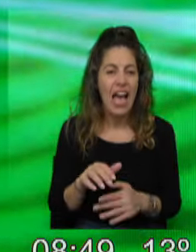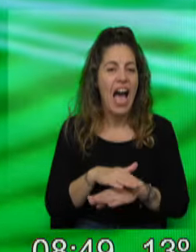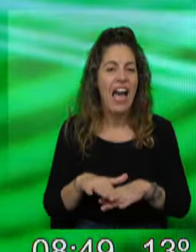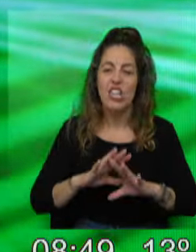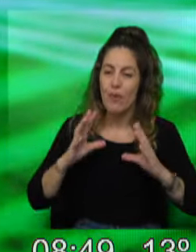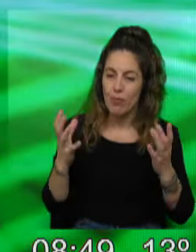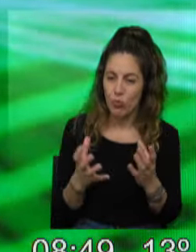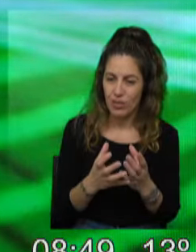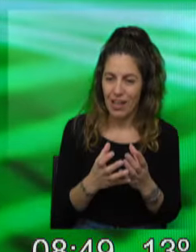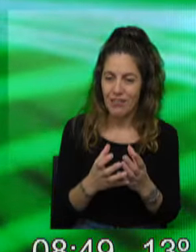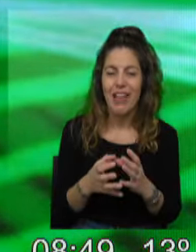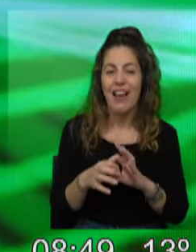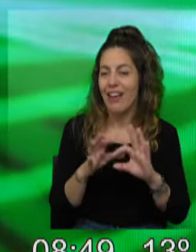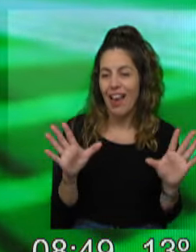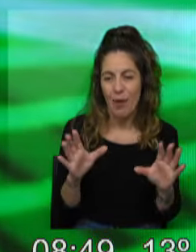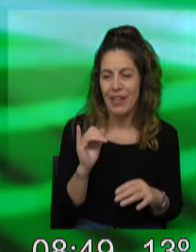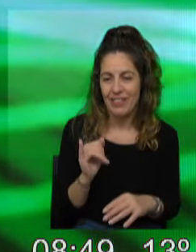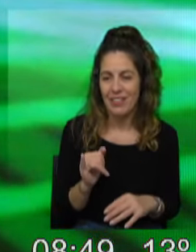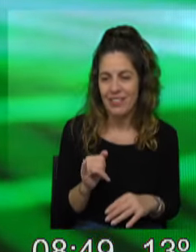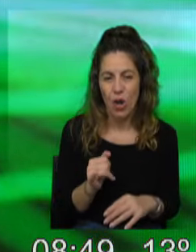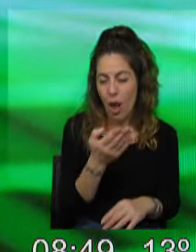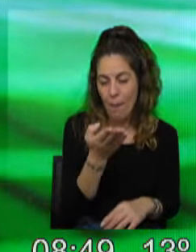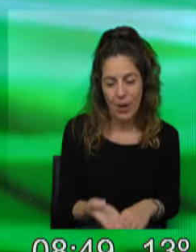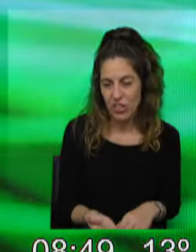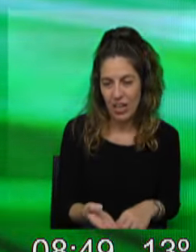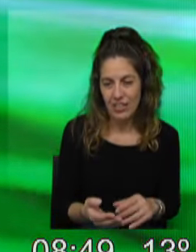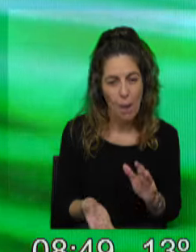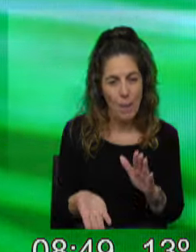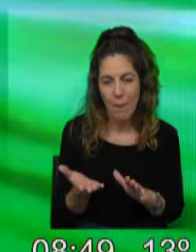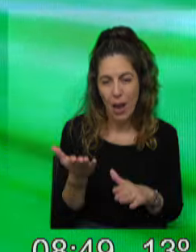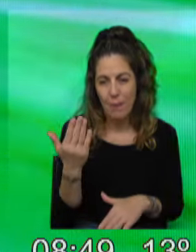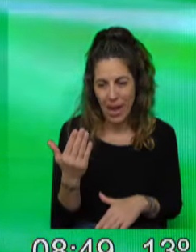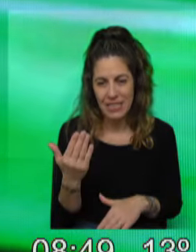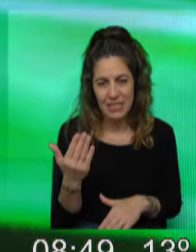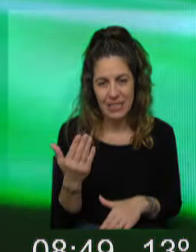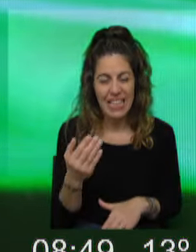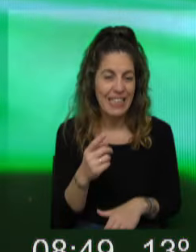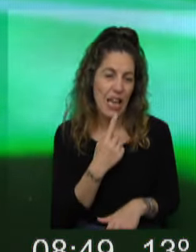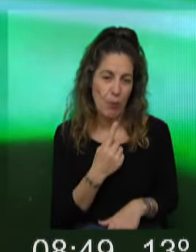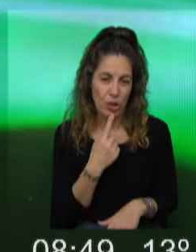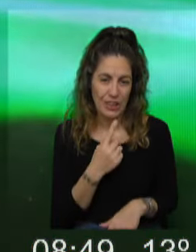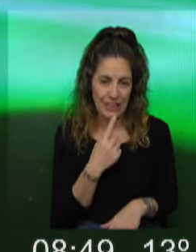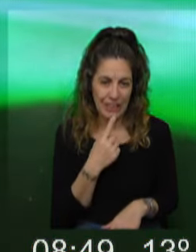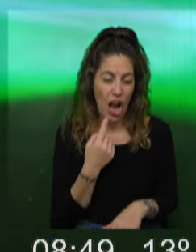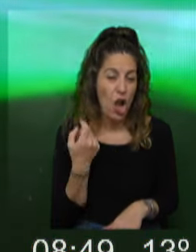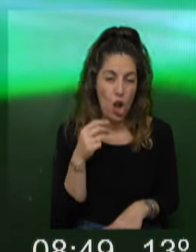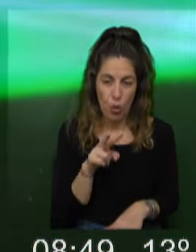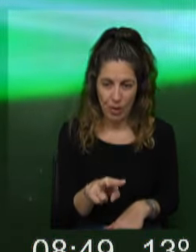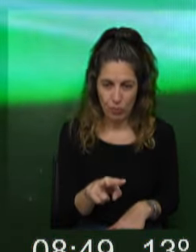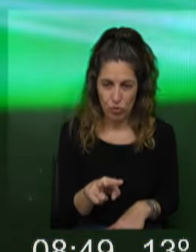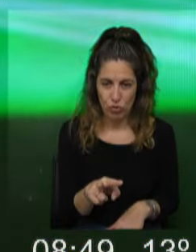mundial es claramente hay una personalización cada vez mayor de de la política lo vemos